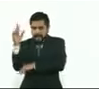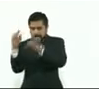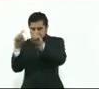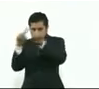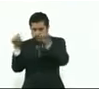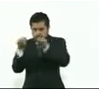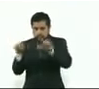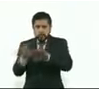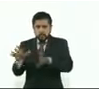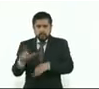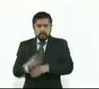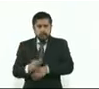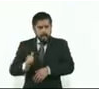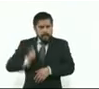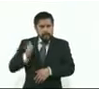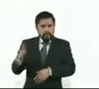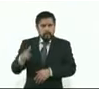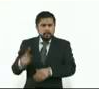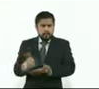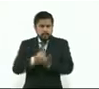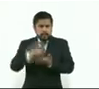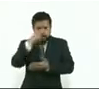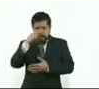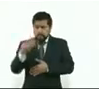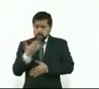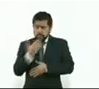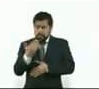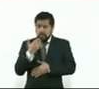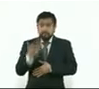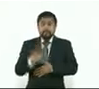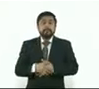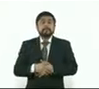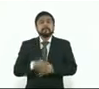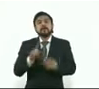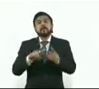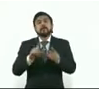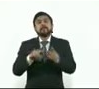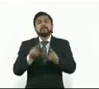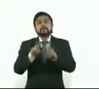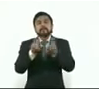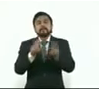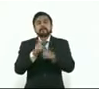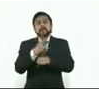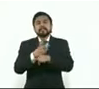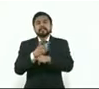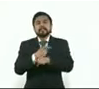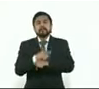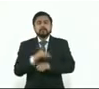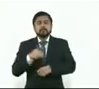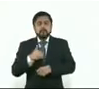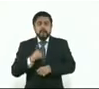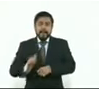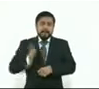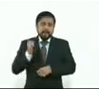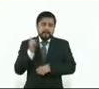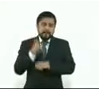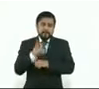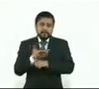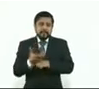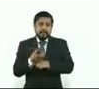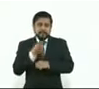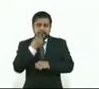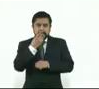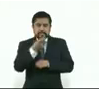para conservar los bosques de la Ciudad de México. Y la segunda, pues es, aprovechamos para decir que estamos muy contentos por el